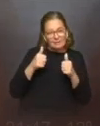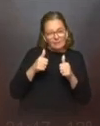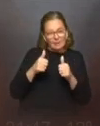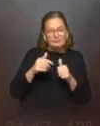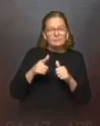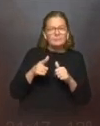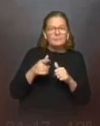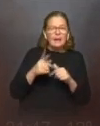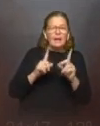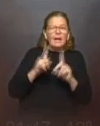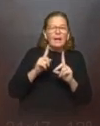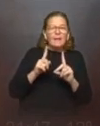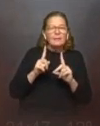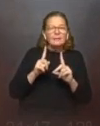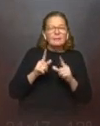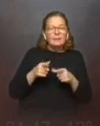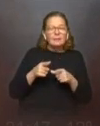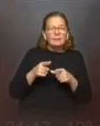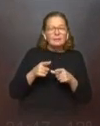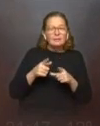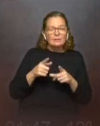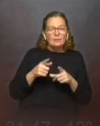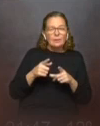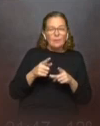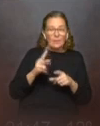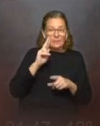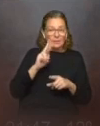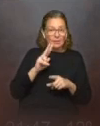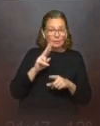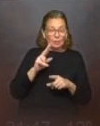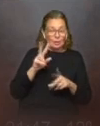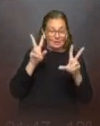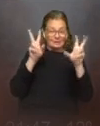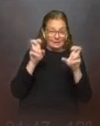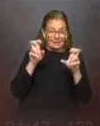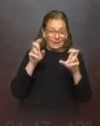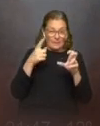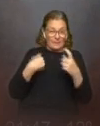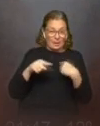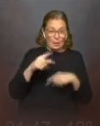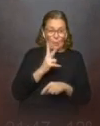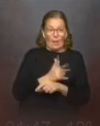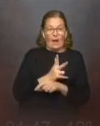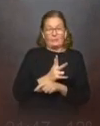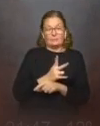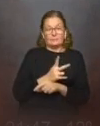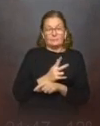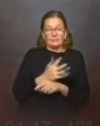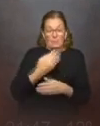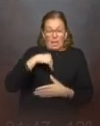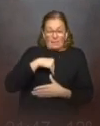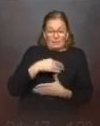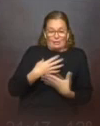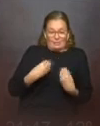Porque a veces nos sucede como espectadores del asunto, pero que somos humanos y tenemos